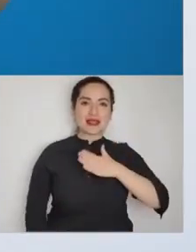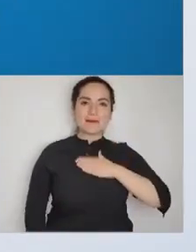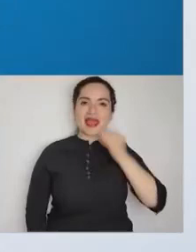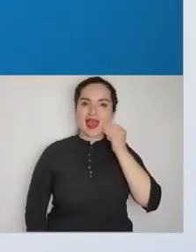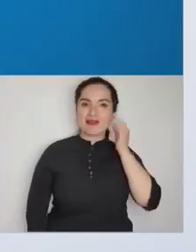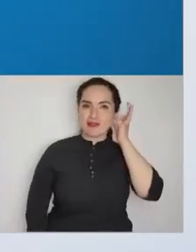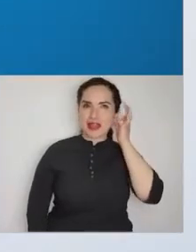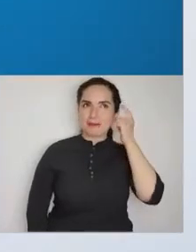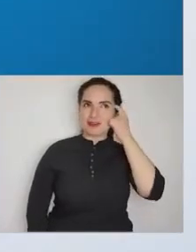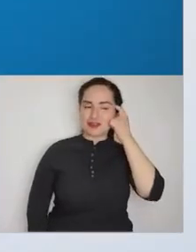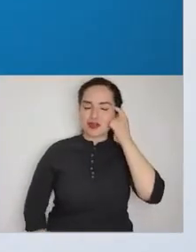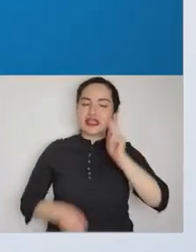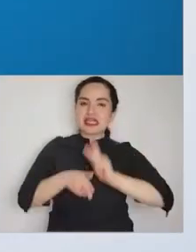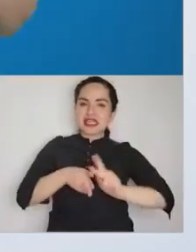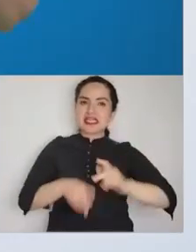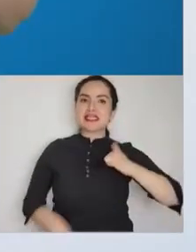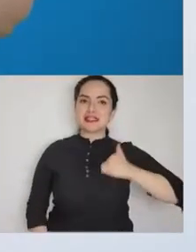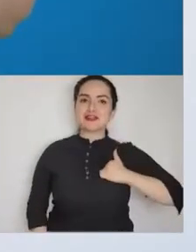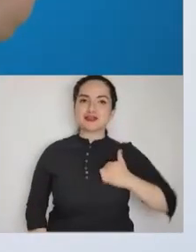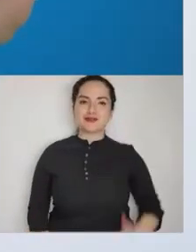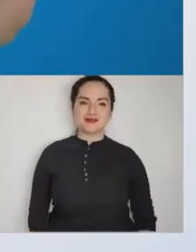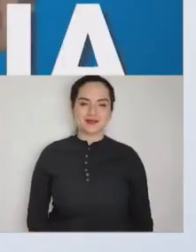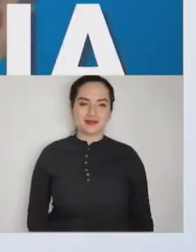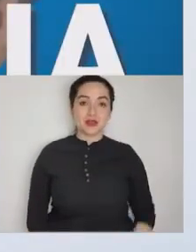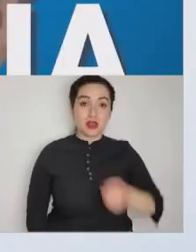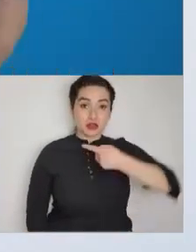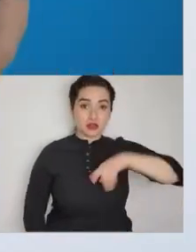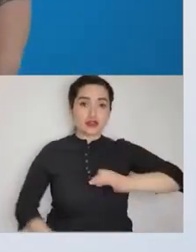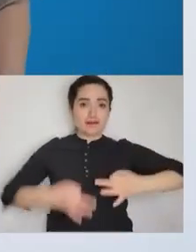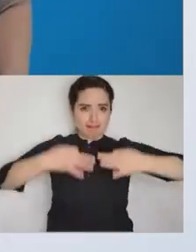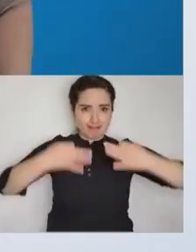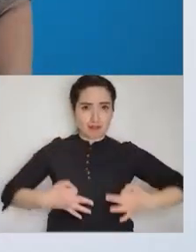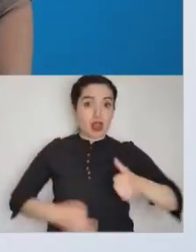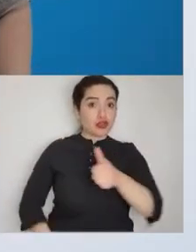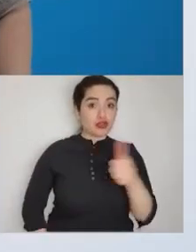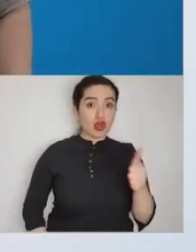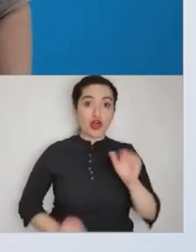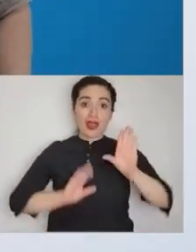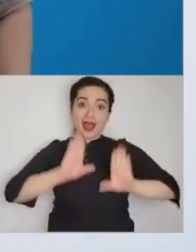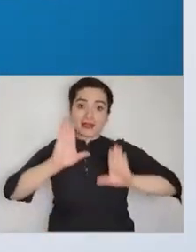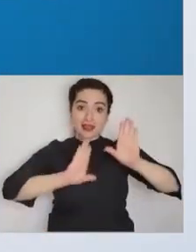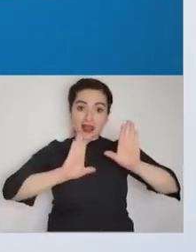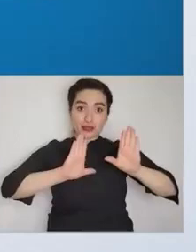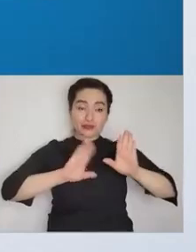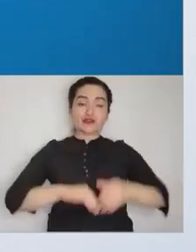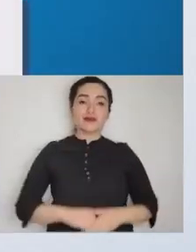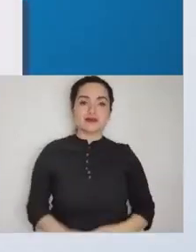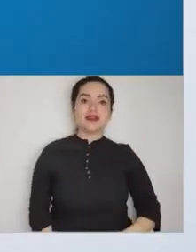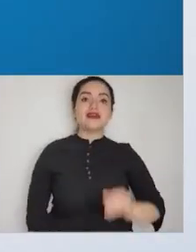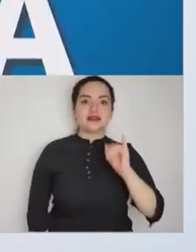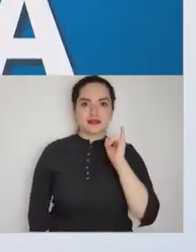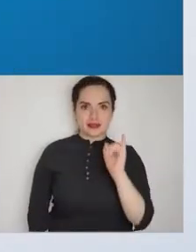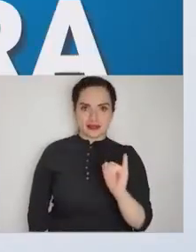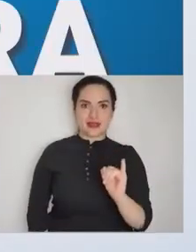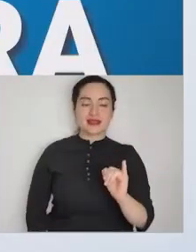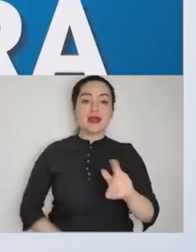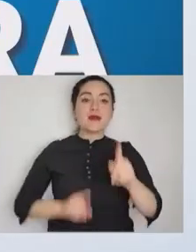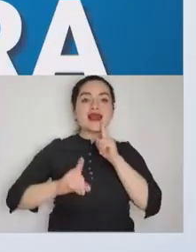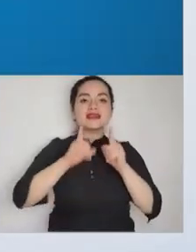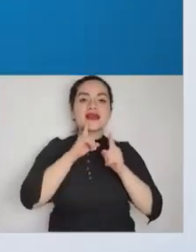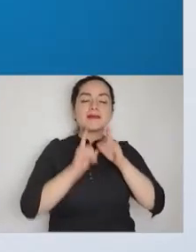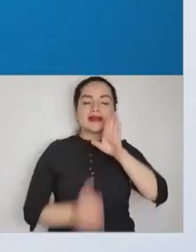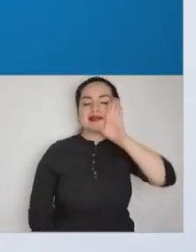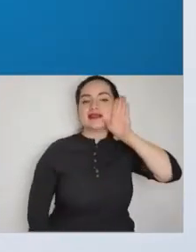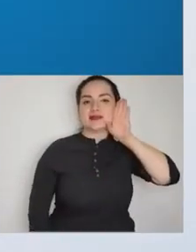abuela, se pensó y se hizo. Y te damos la garantía de que todos nuestros candidatos, sí, pasan la prueba de la